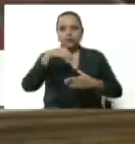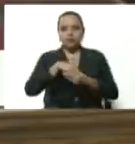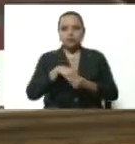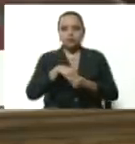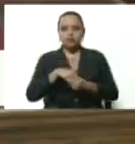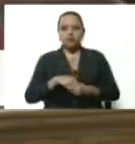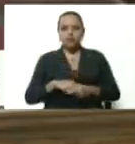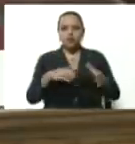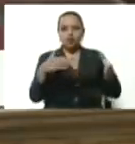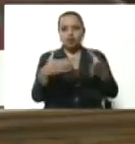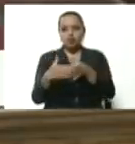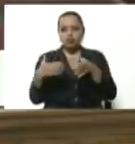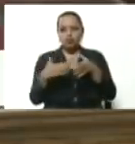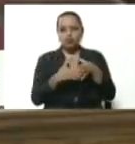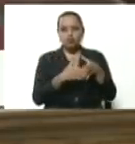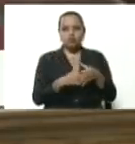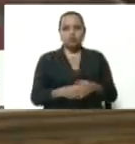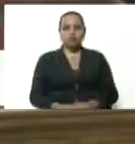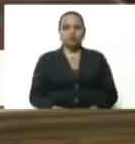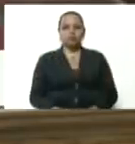esta organización,